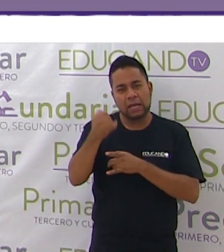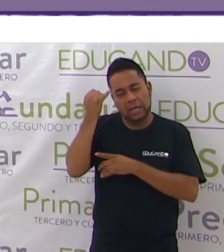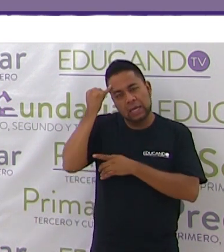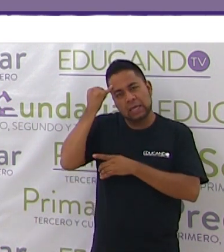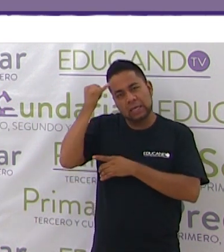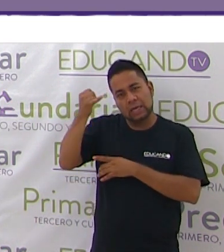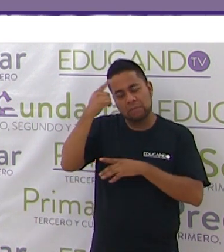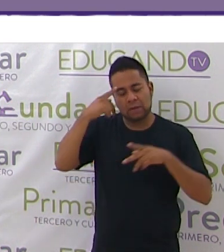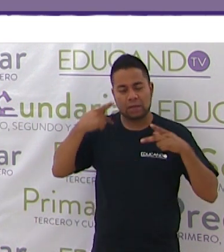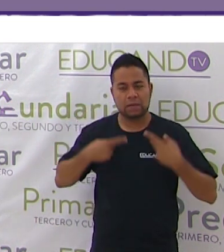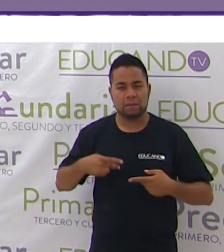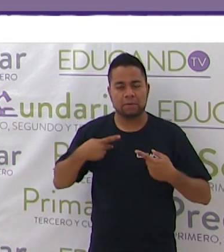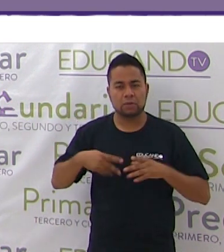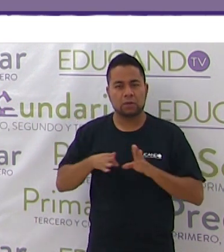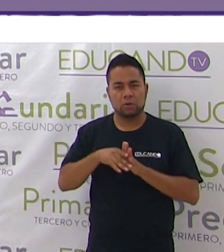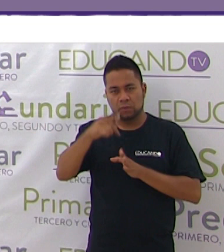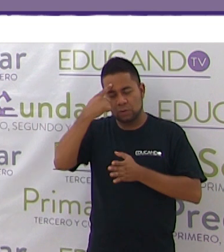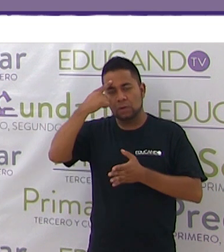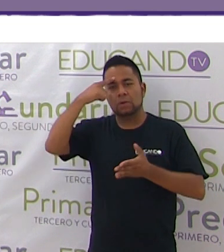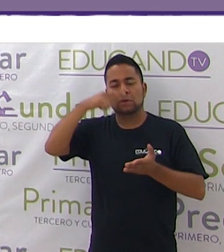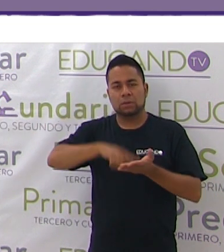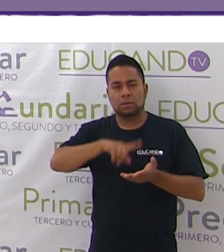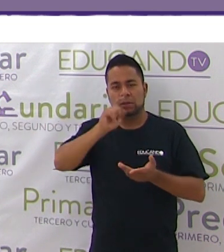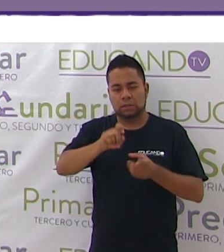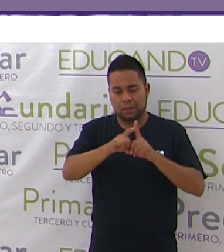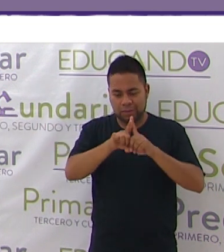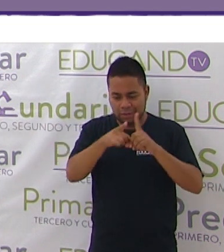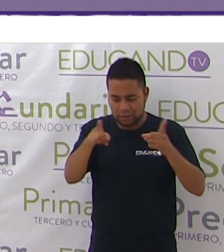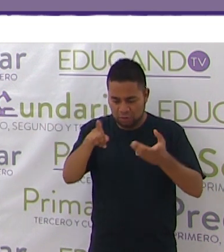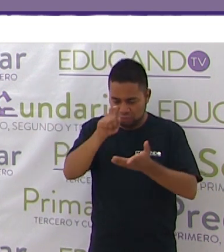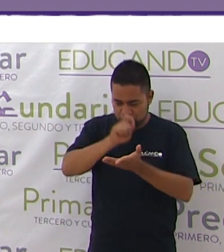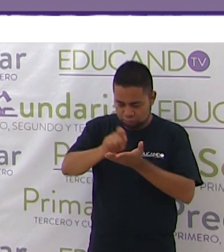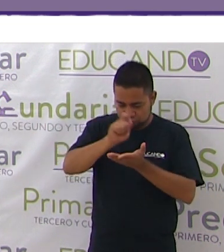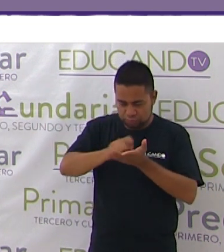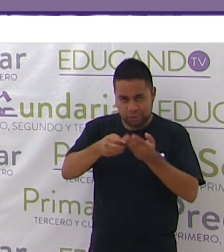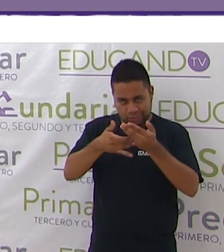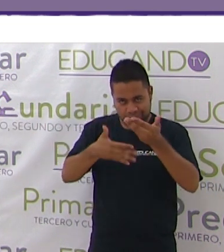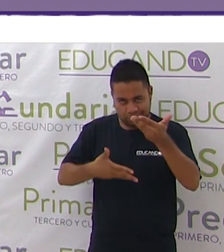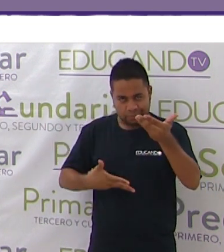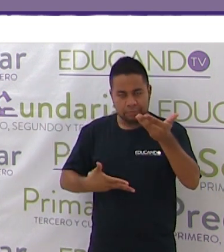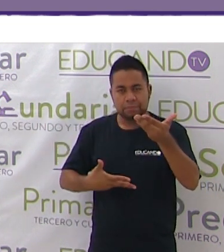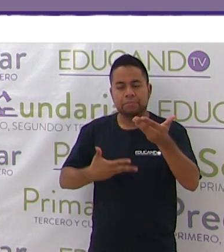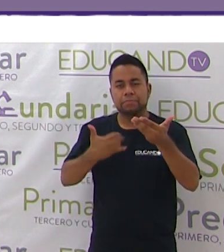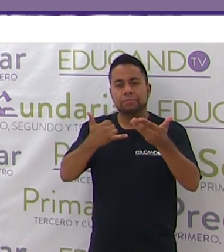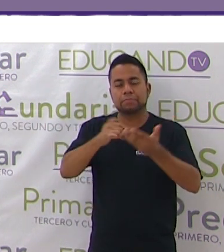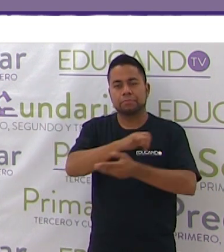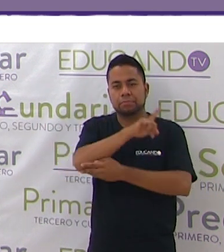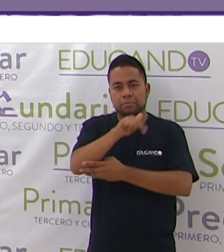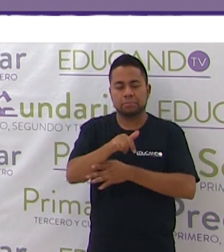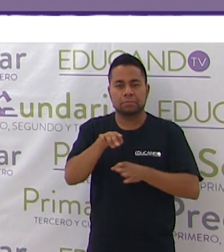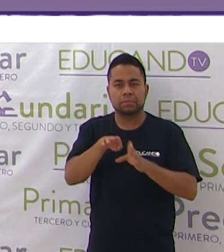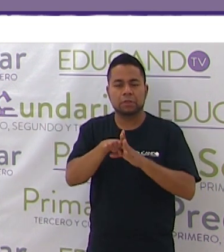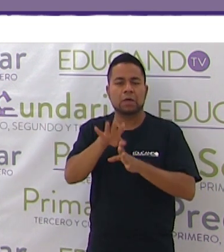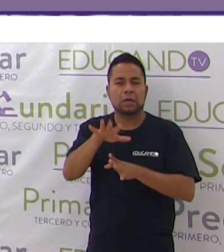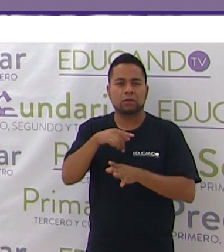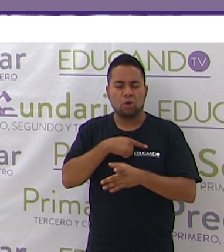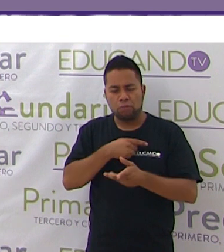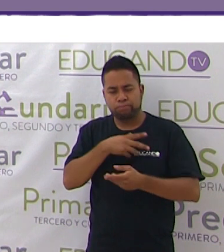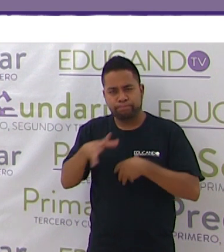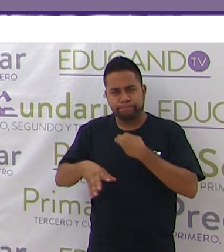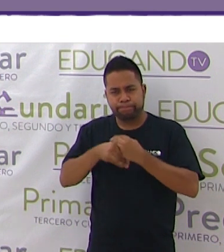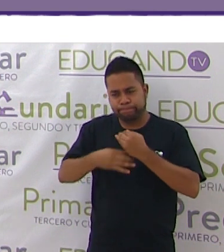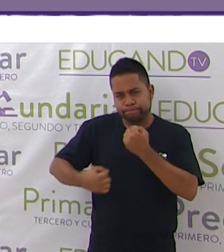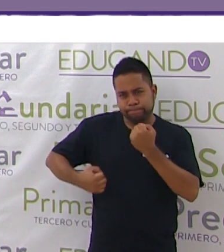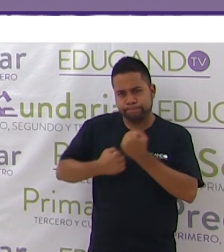en la que el autor cree que éste desarrolla y que inmediatamente es defendida por